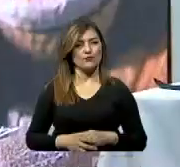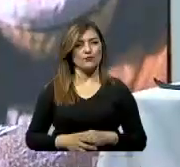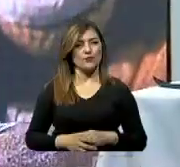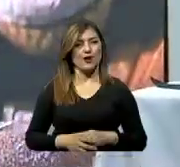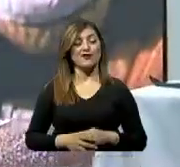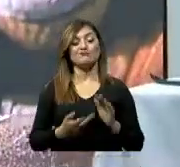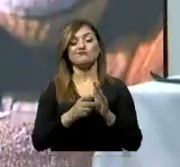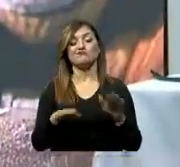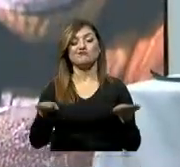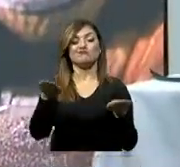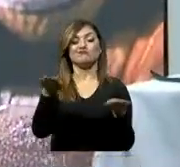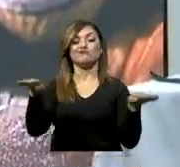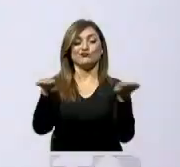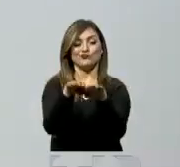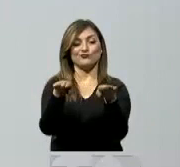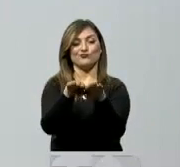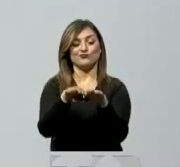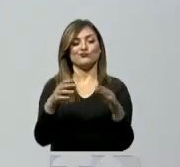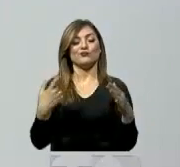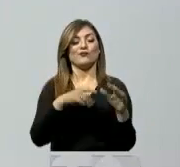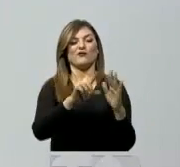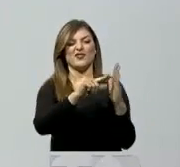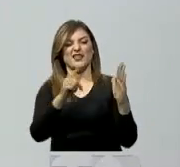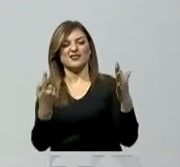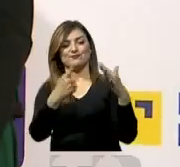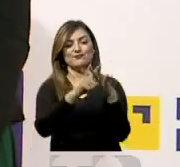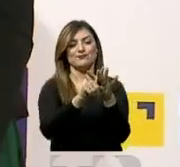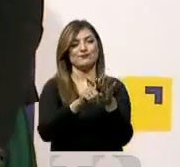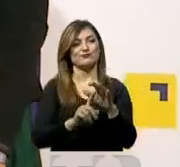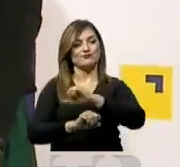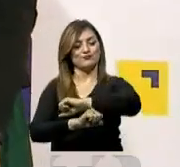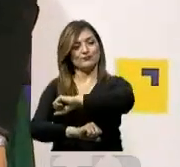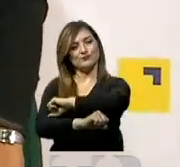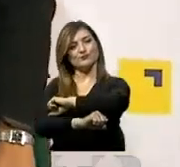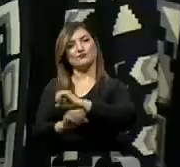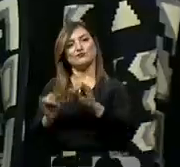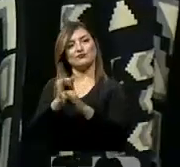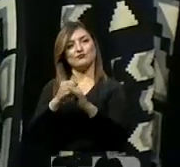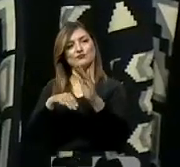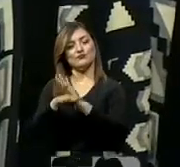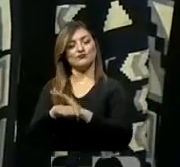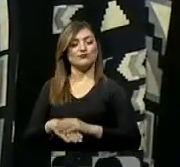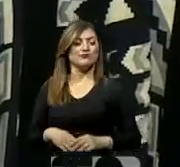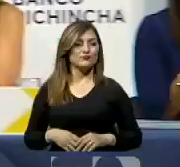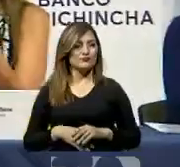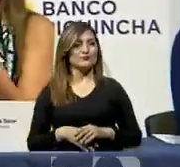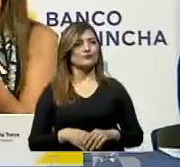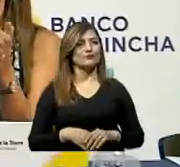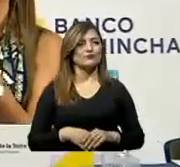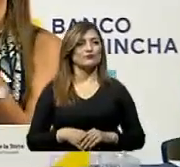equidad de género e inclusión financiera, lo que va de la mano de uno de los pilares de esta entidad bancaria. En